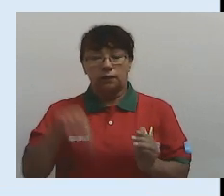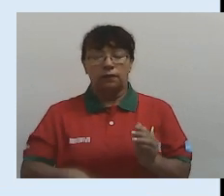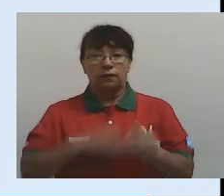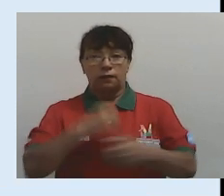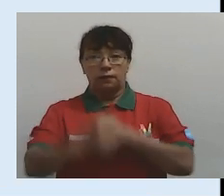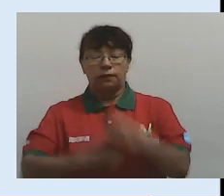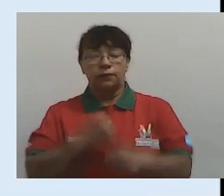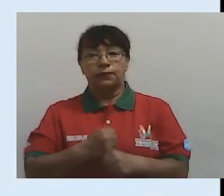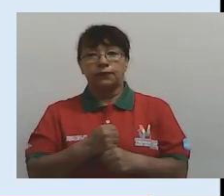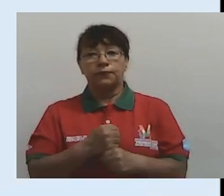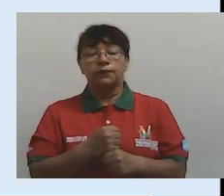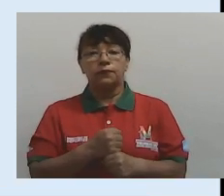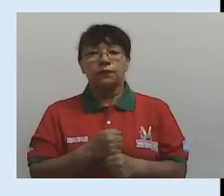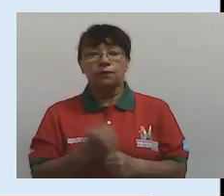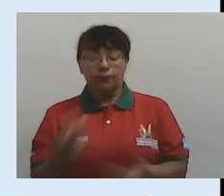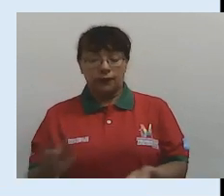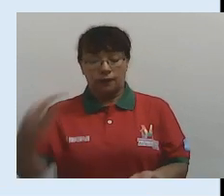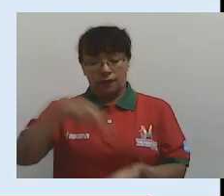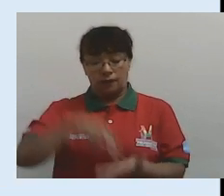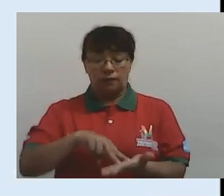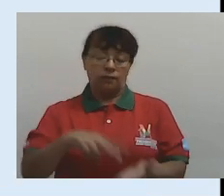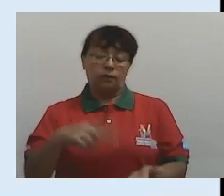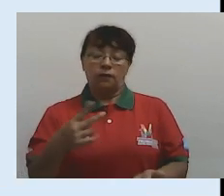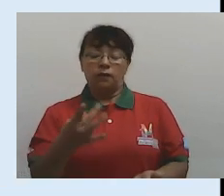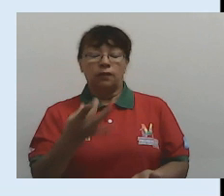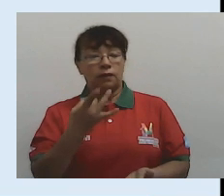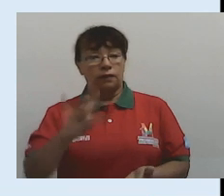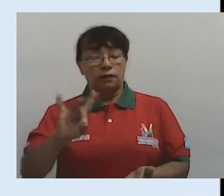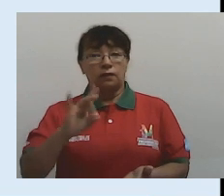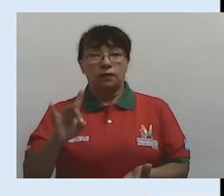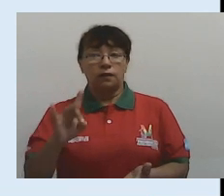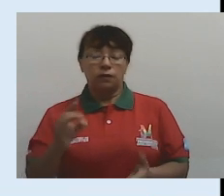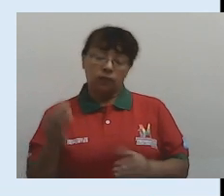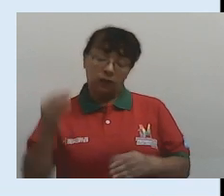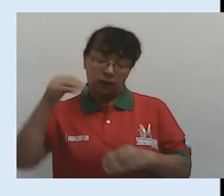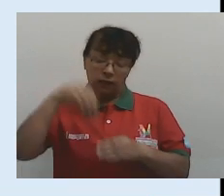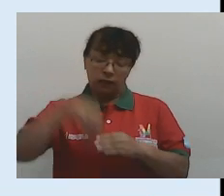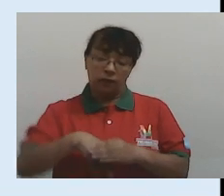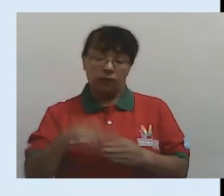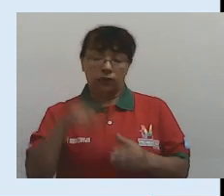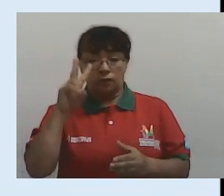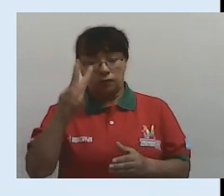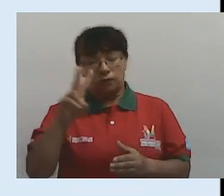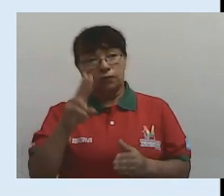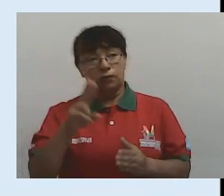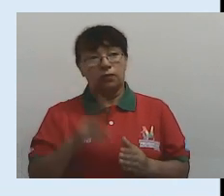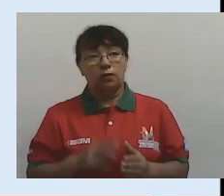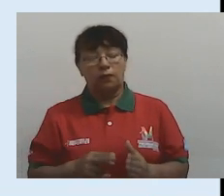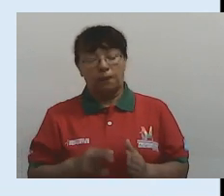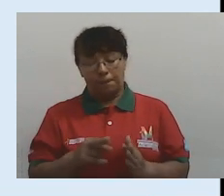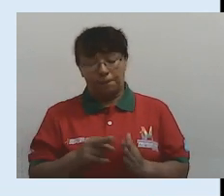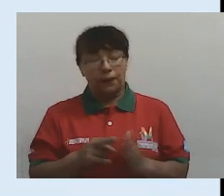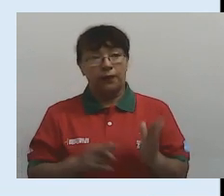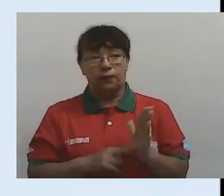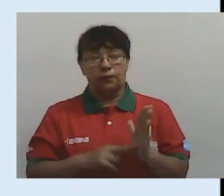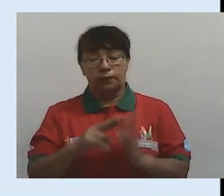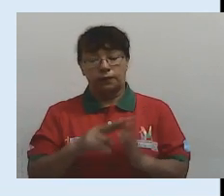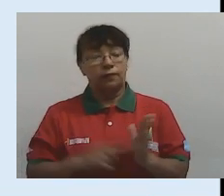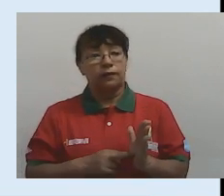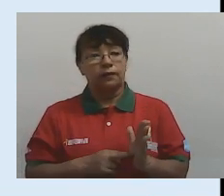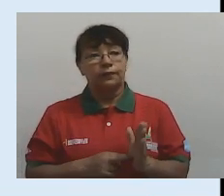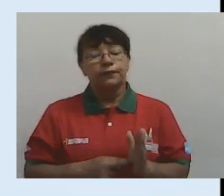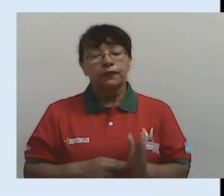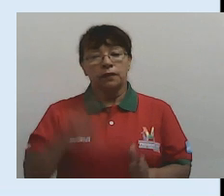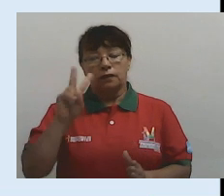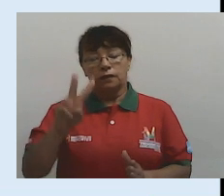más bien el año 2018, se han incorporado 2 pruebas más. son las únicas que ya lo que están haciendo